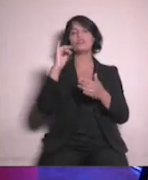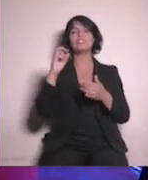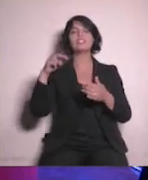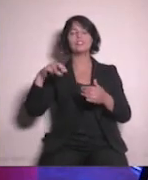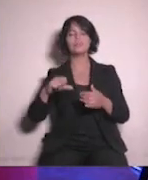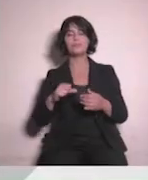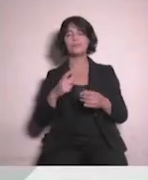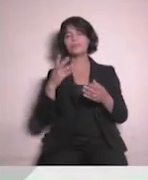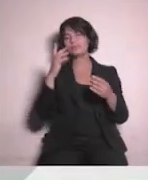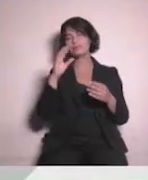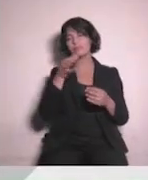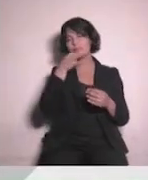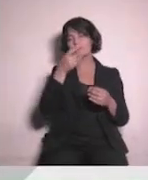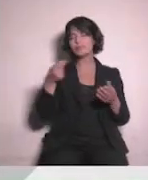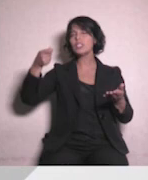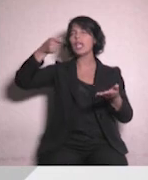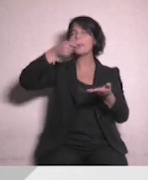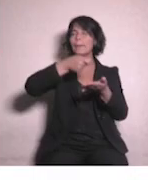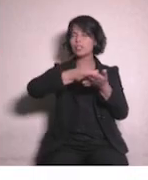Hablemos de inversiones.